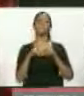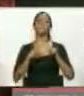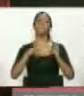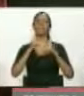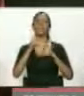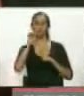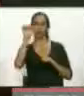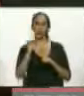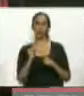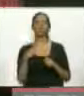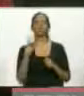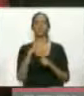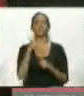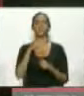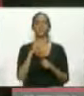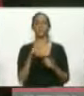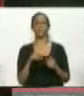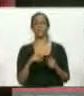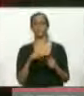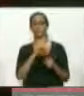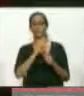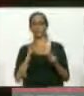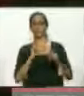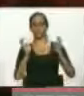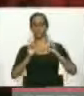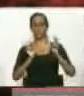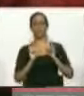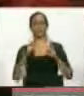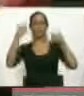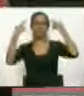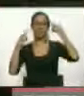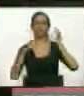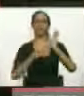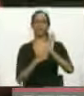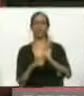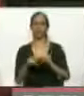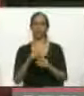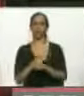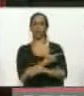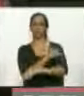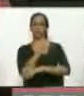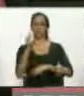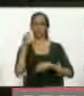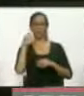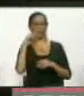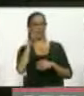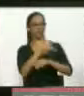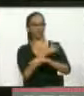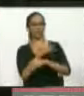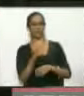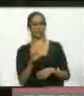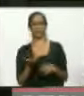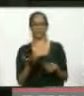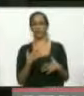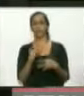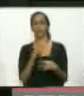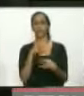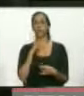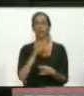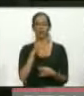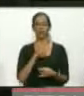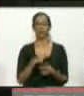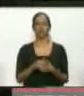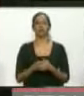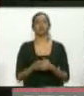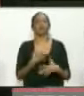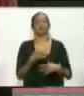politizaron el tema pero claro como chávez te estaba mostrando era el bosque y tú estabas mirando el bosque el bosque de los intereses políticos y de